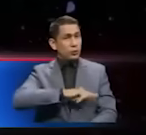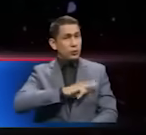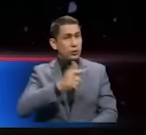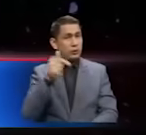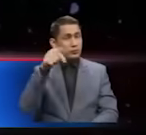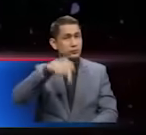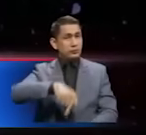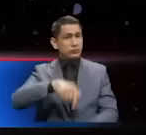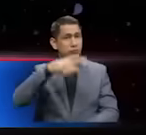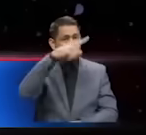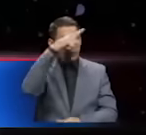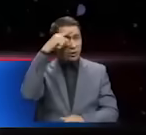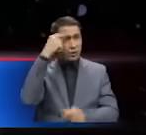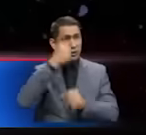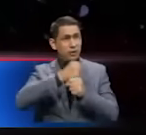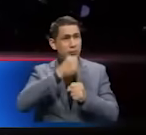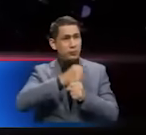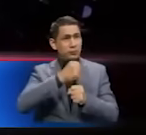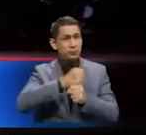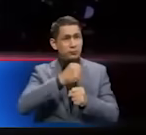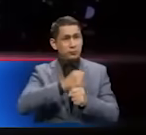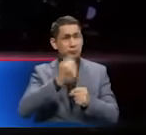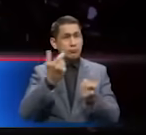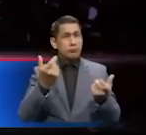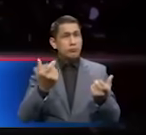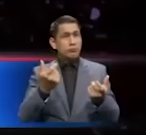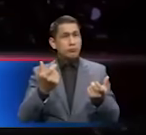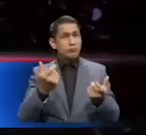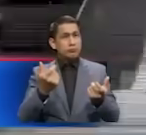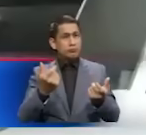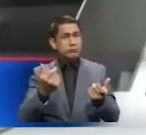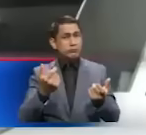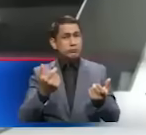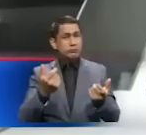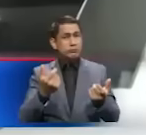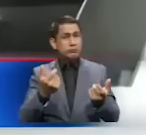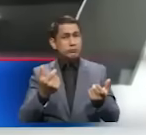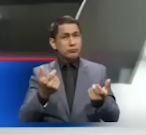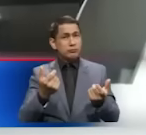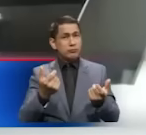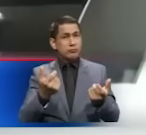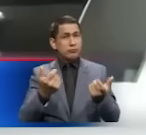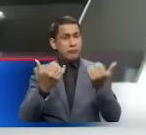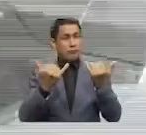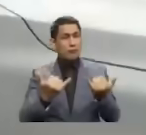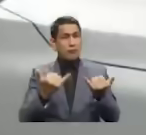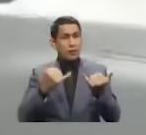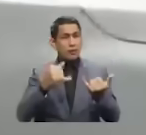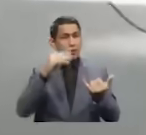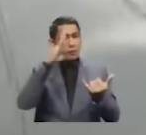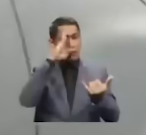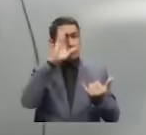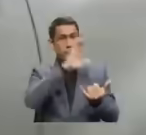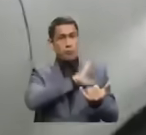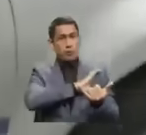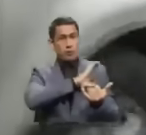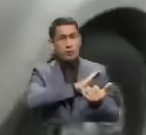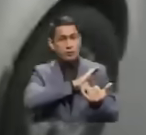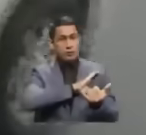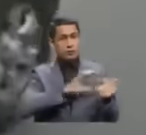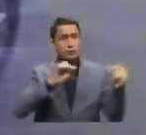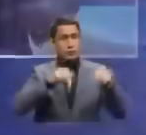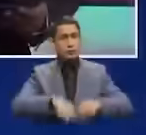Estamos trabajando, justamente continuamos con las rondas, con el patrullaje preventivo, que es a lo que nos debemos.